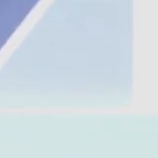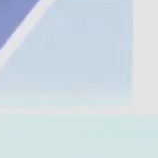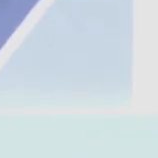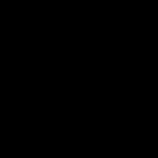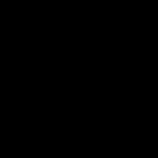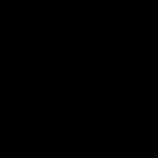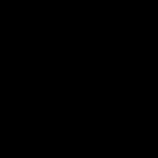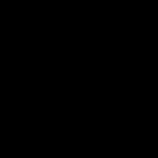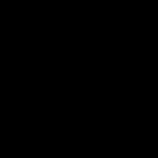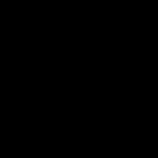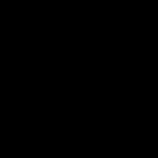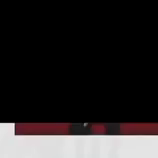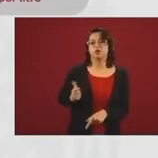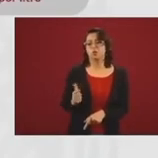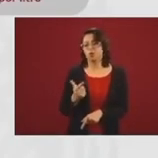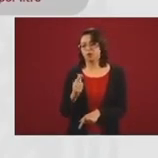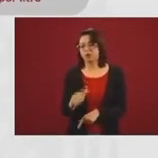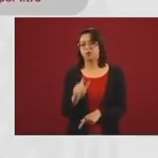recurso.